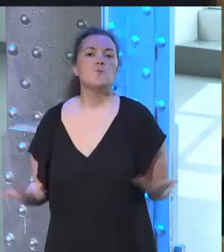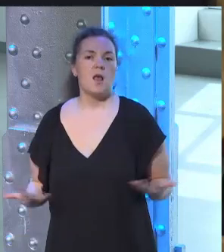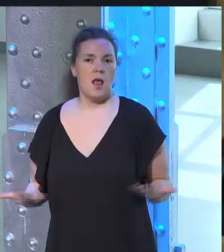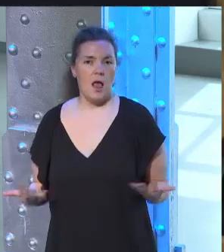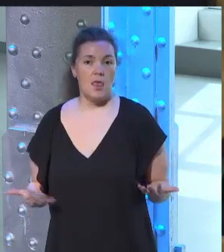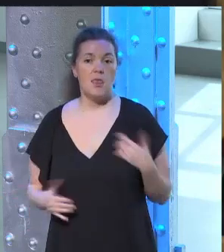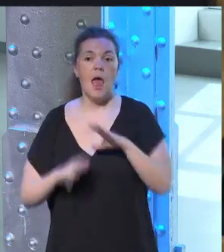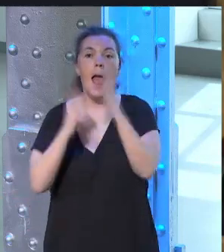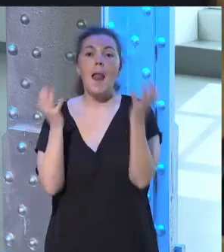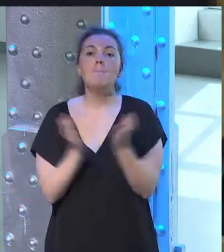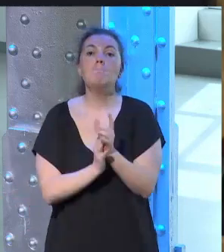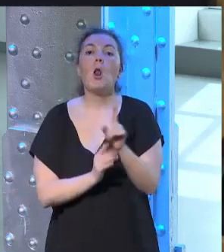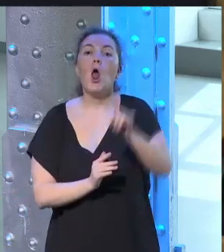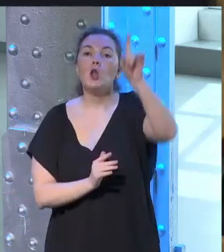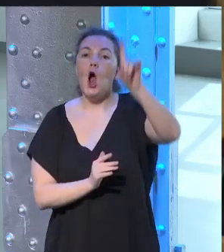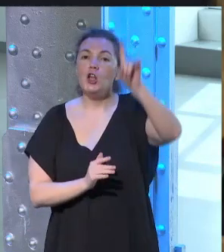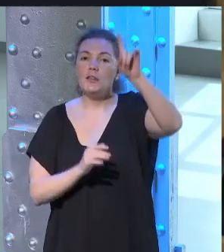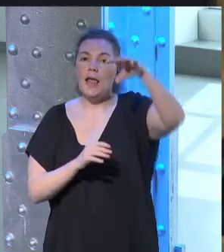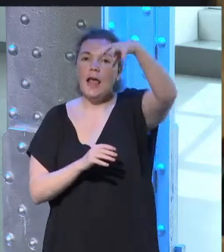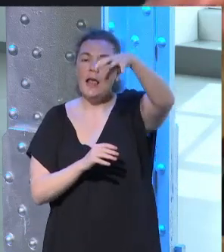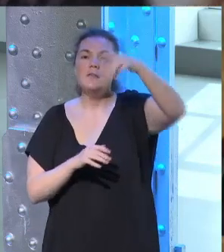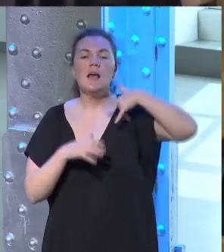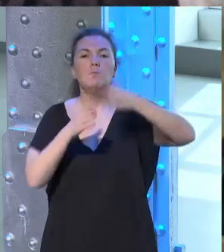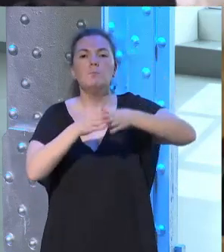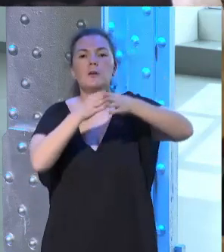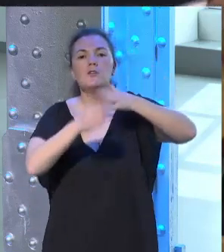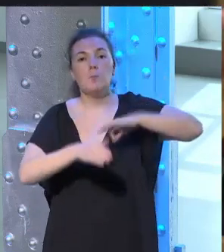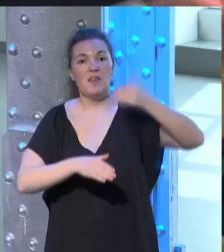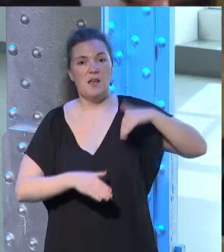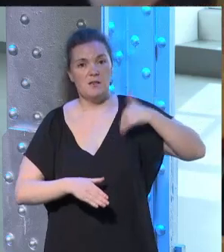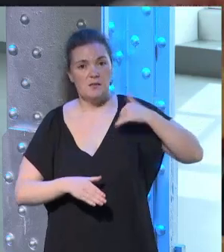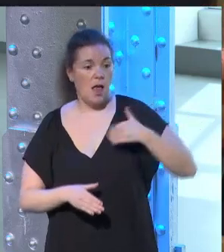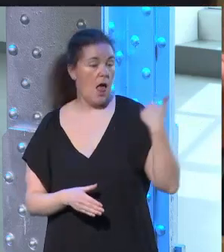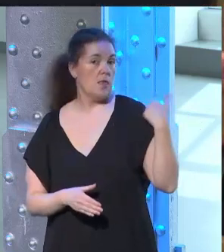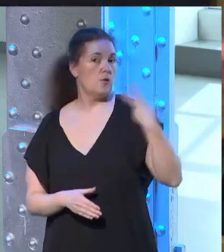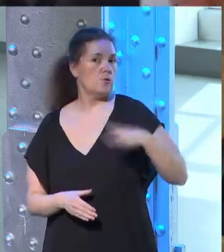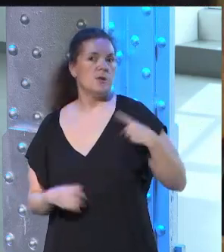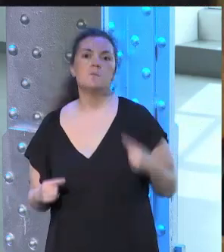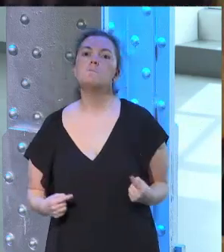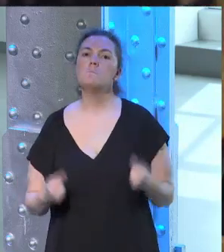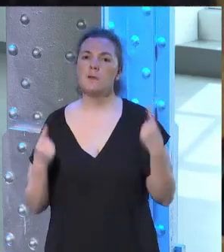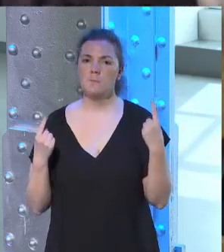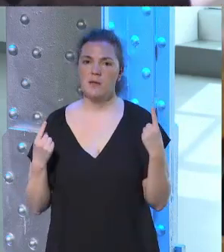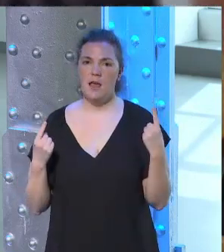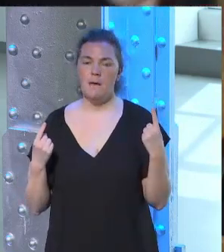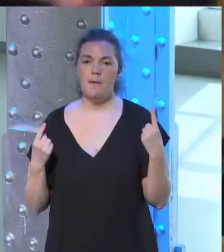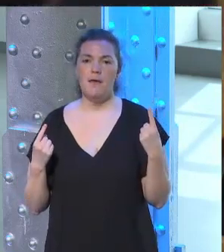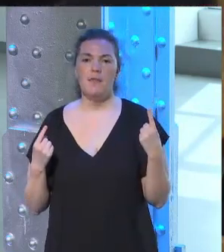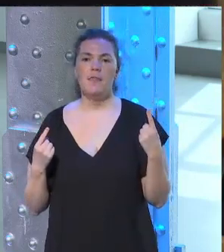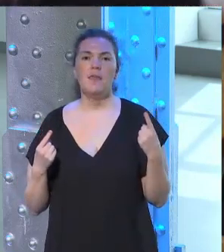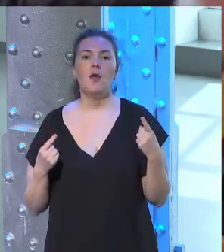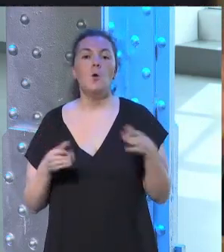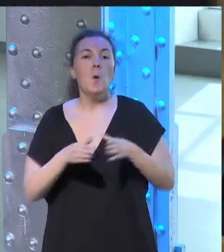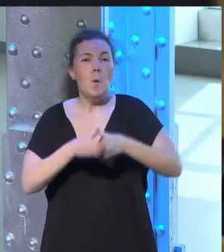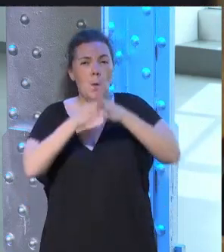Polo Norte es navegable. Señores, hace 15 días ha pasado por primera vez un gran gasero de estos